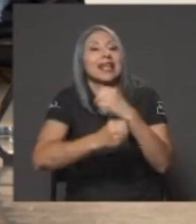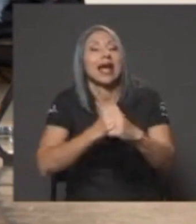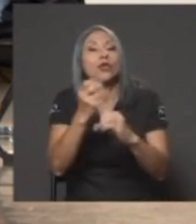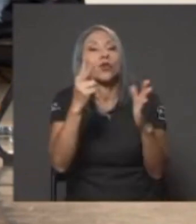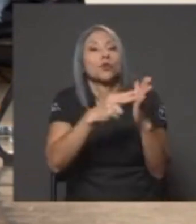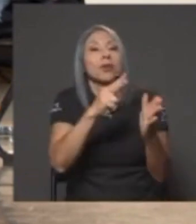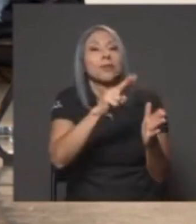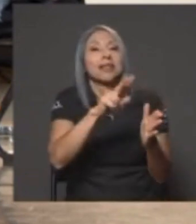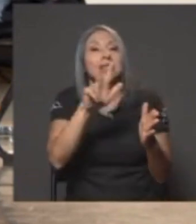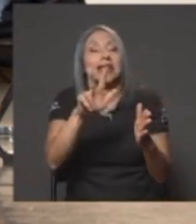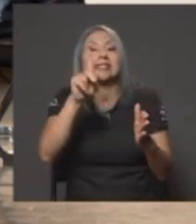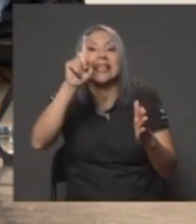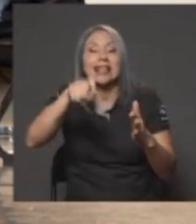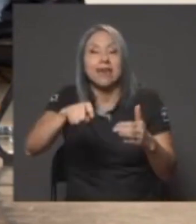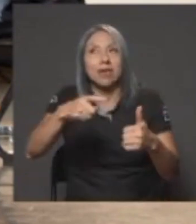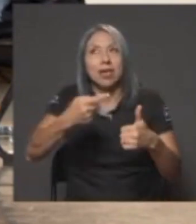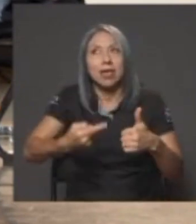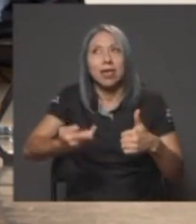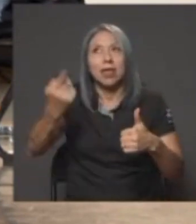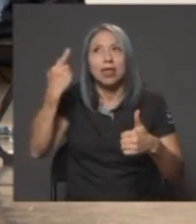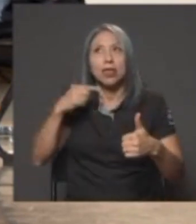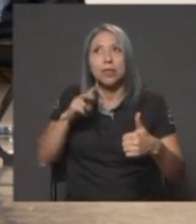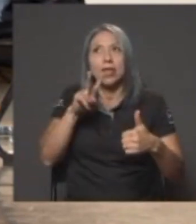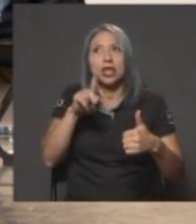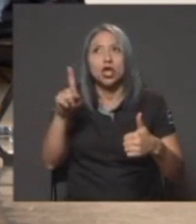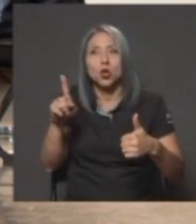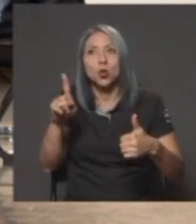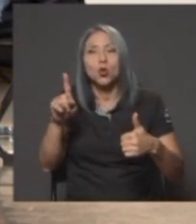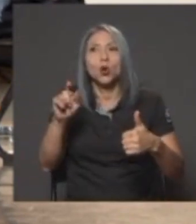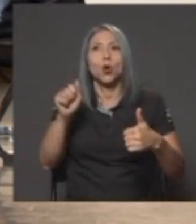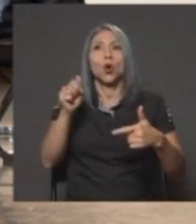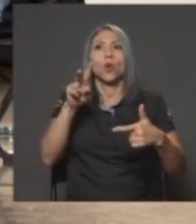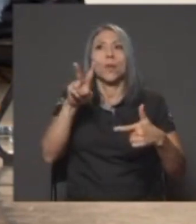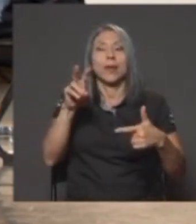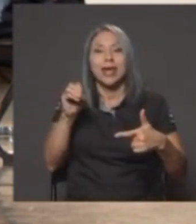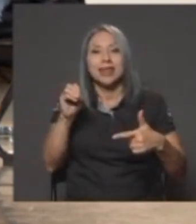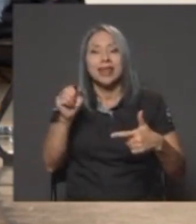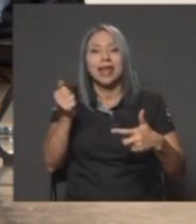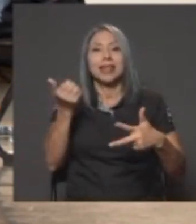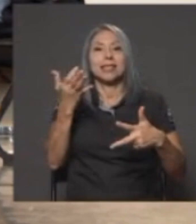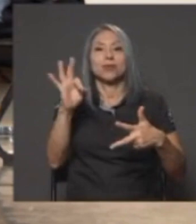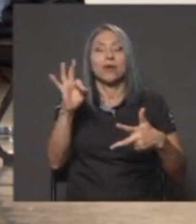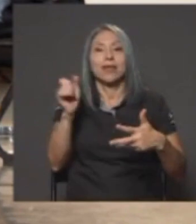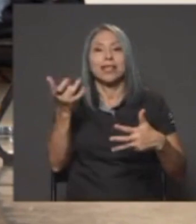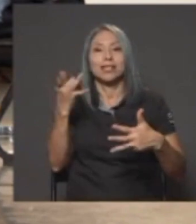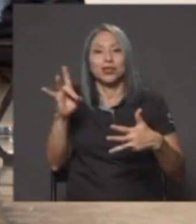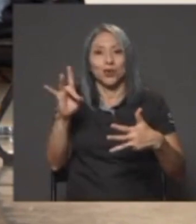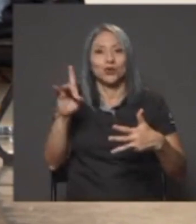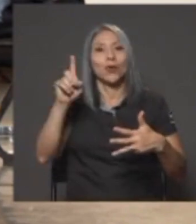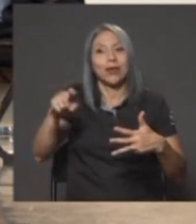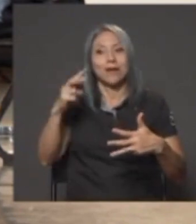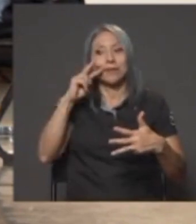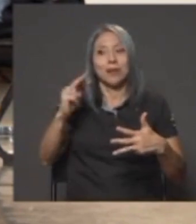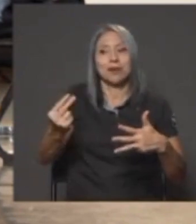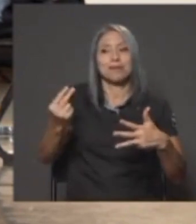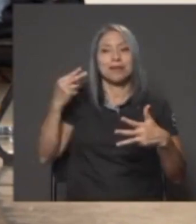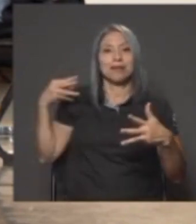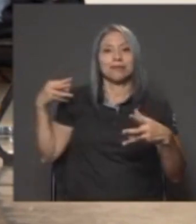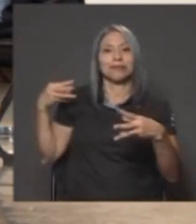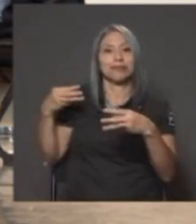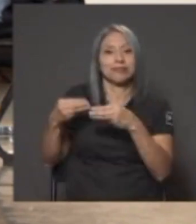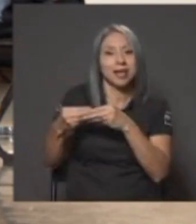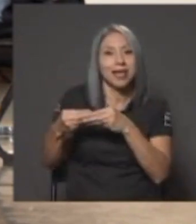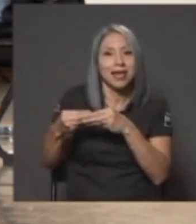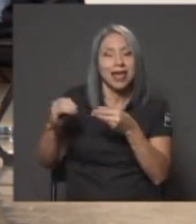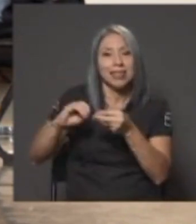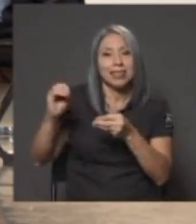del 2021, lo del 2020, 19 y 18. Y la tasa de crecimiento de